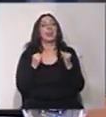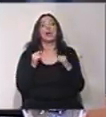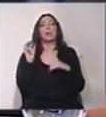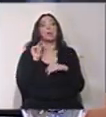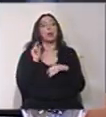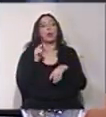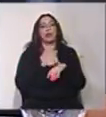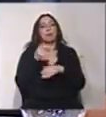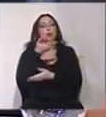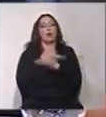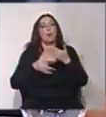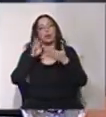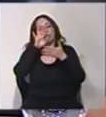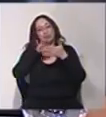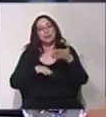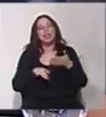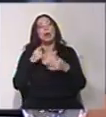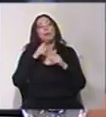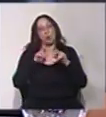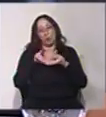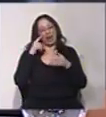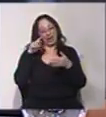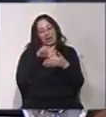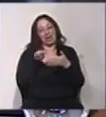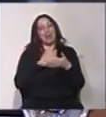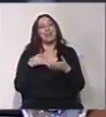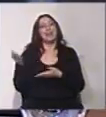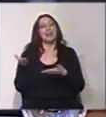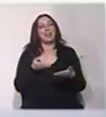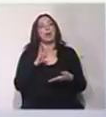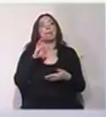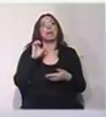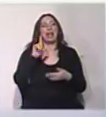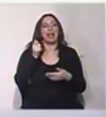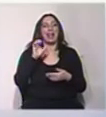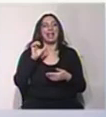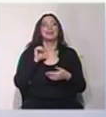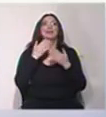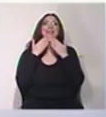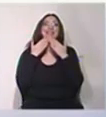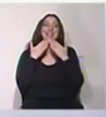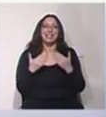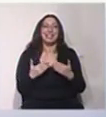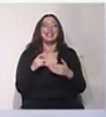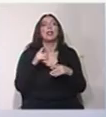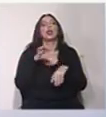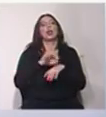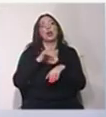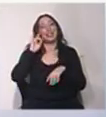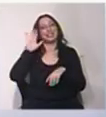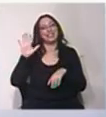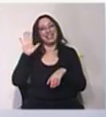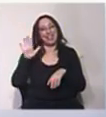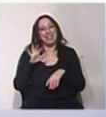tiempo para compartir lo que la gente está haciendo. De todas maneras, lo estamos leyendo. Sí, tenemos a nuestra invitada Silvia Peláez. Muchísimas gracias. Es doctora en psiquiatría y, bueno, responsable